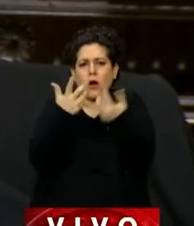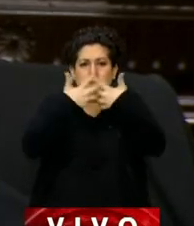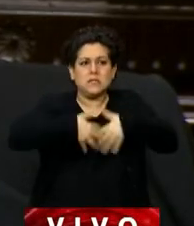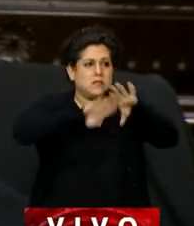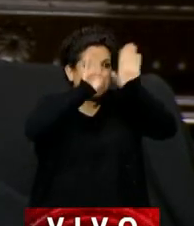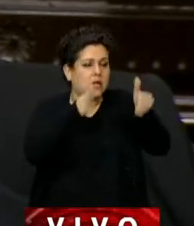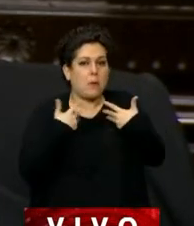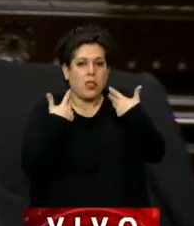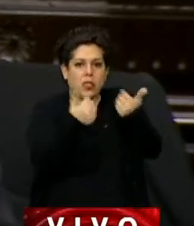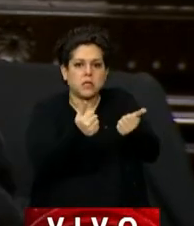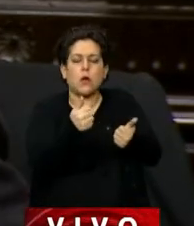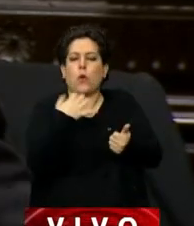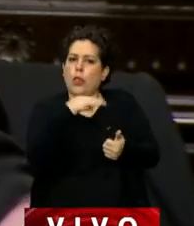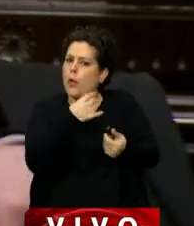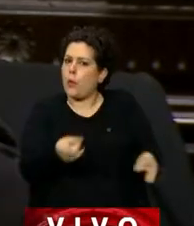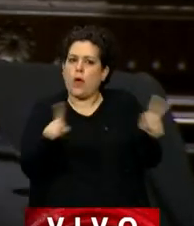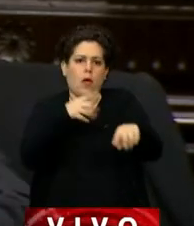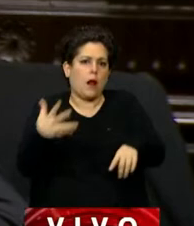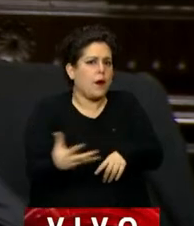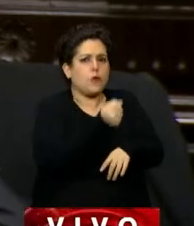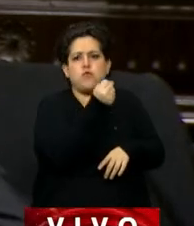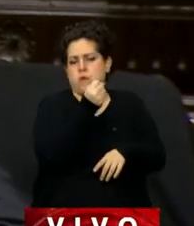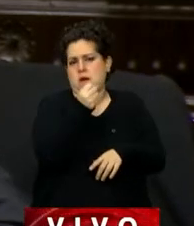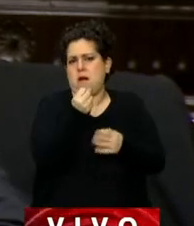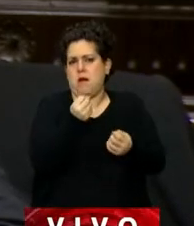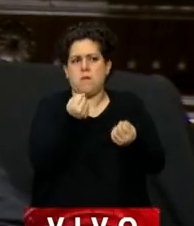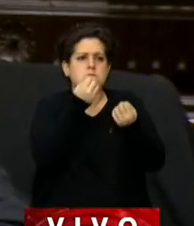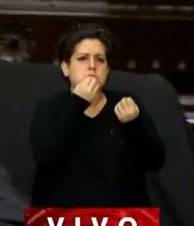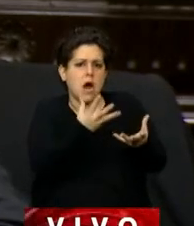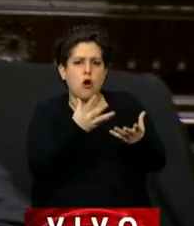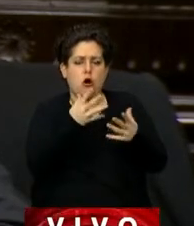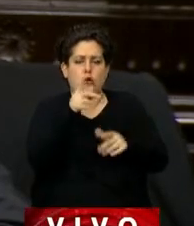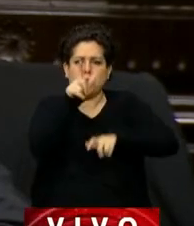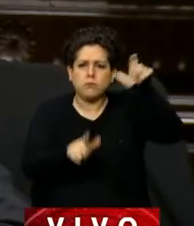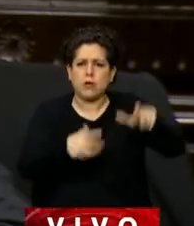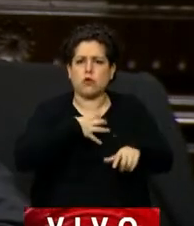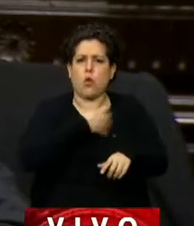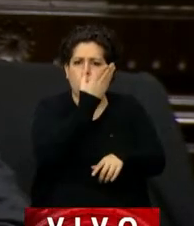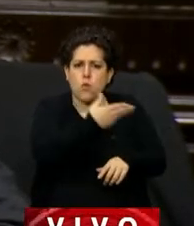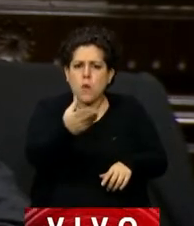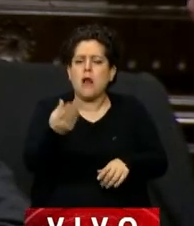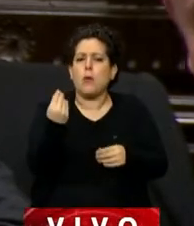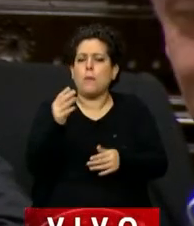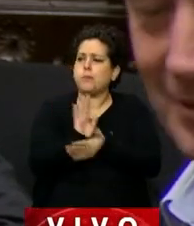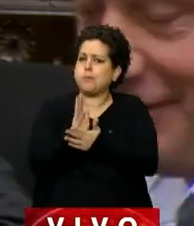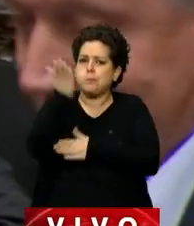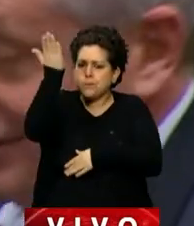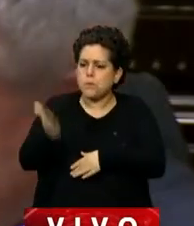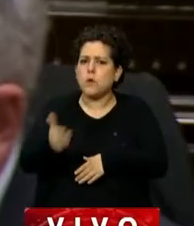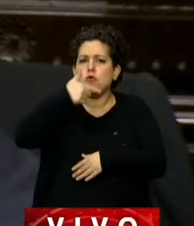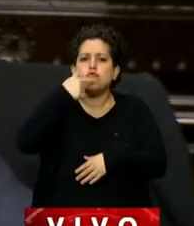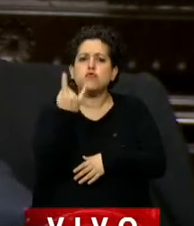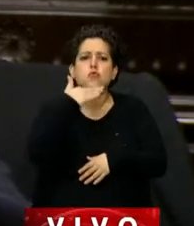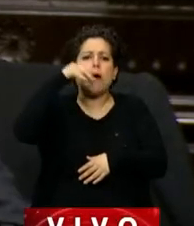sistema recuperar la formación humanista poniendo a la persona, al